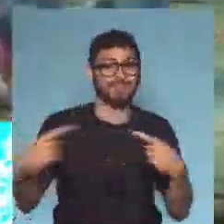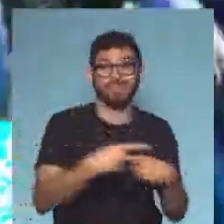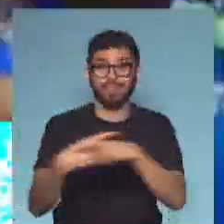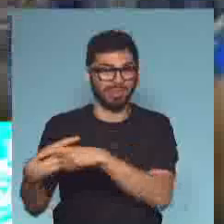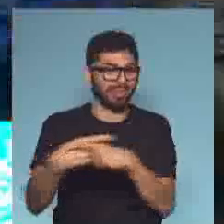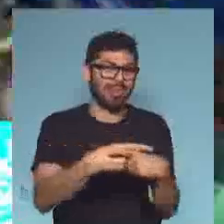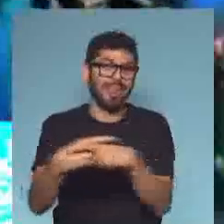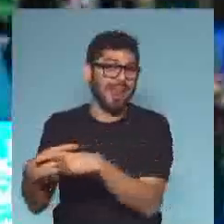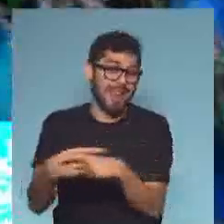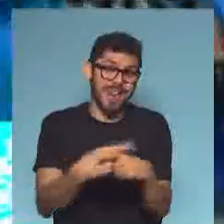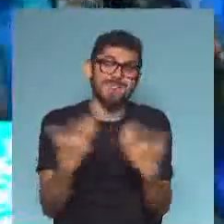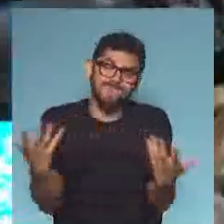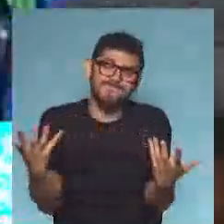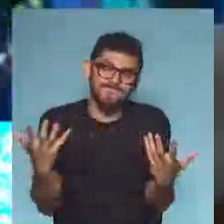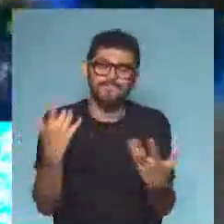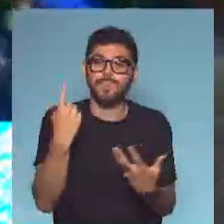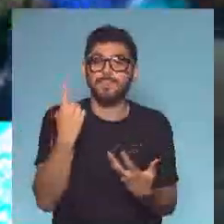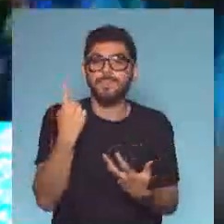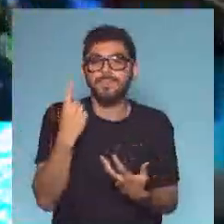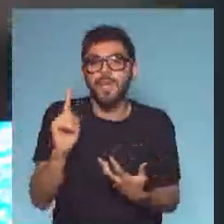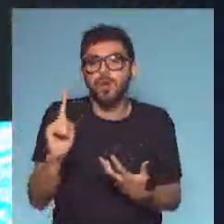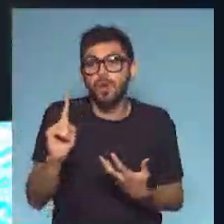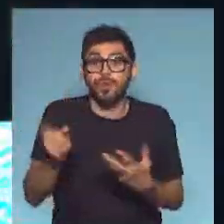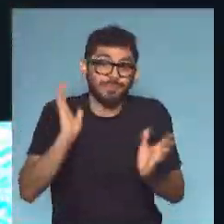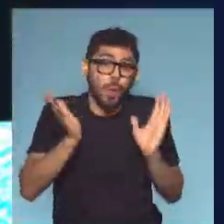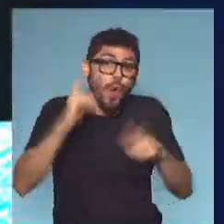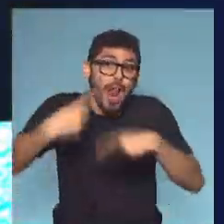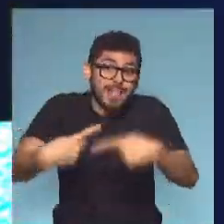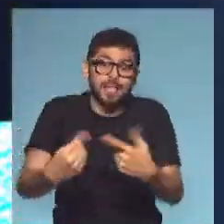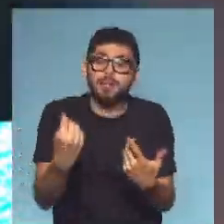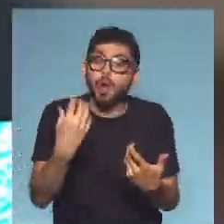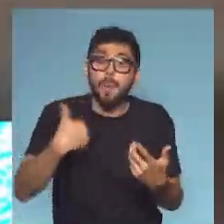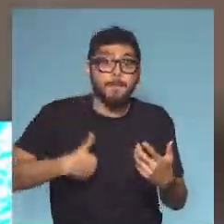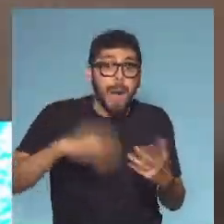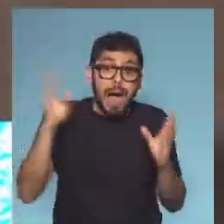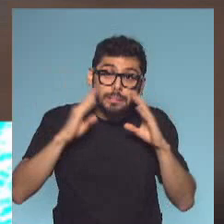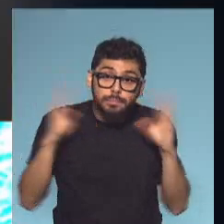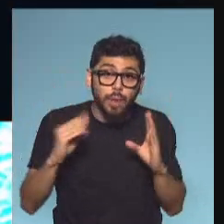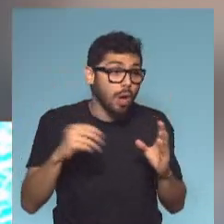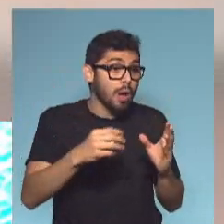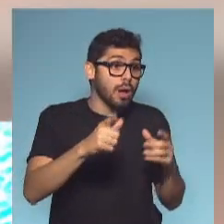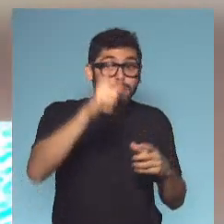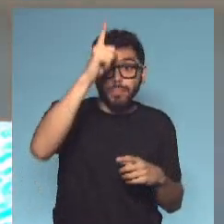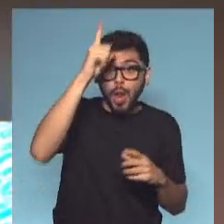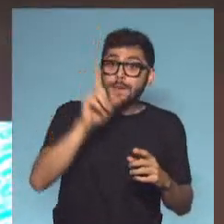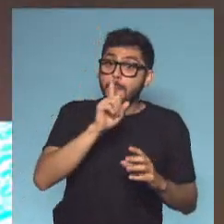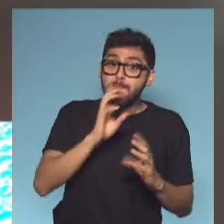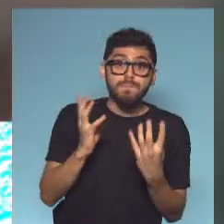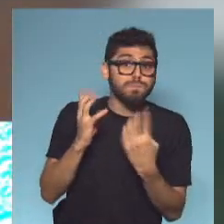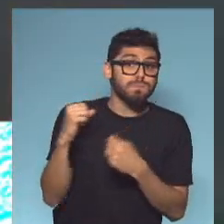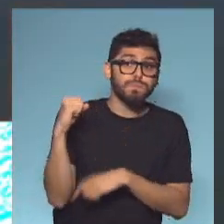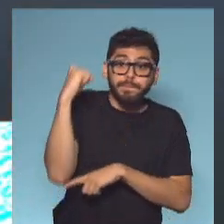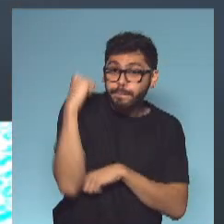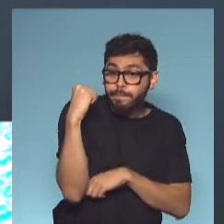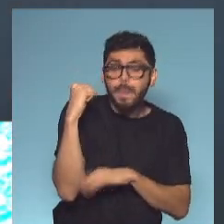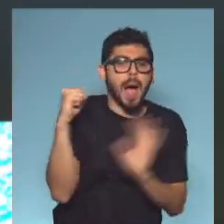se va agrandando y agrandando. Pero realmente todo se desata cuando la policía responde. Si la policía no respondiera, estas marchas